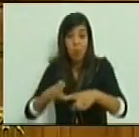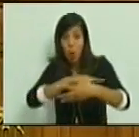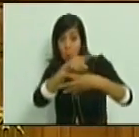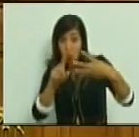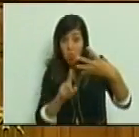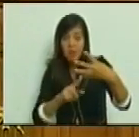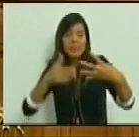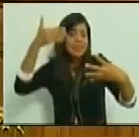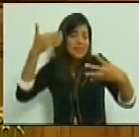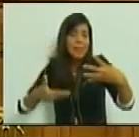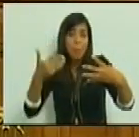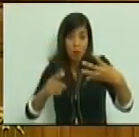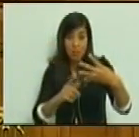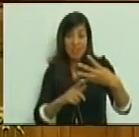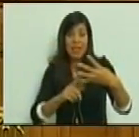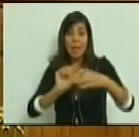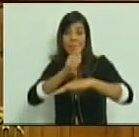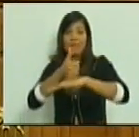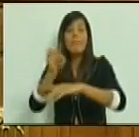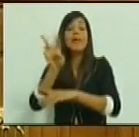actividades comerciales del mundo.